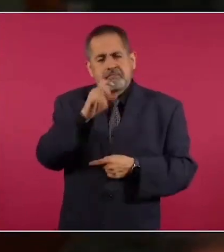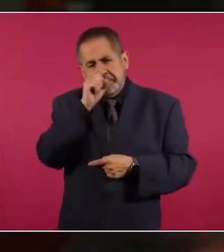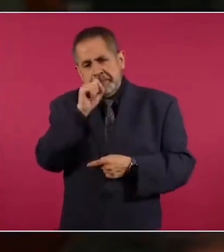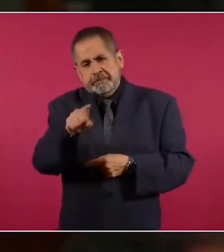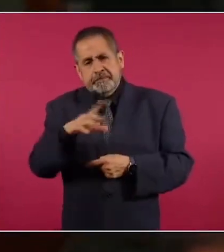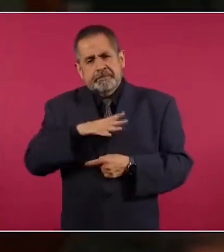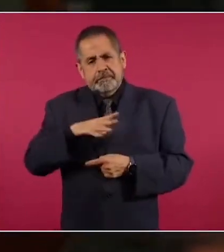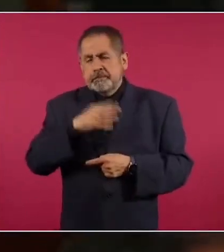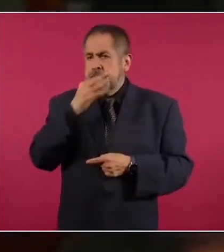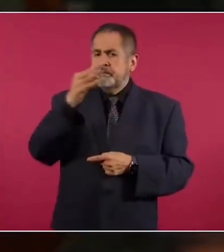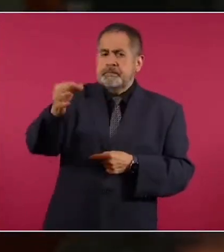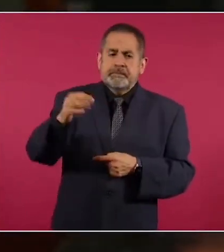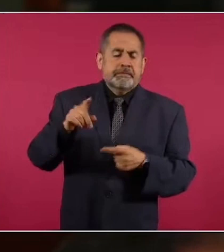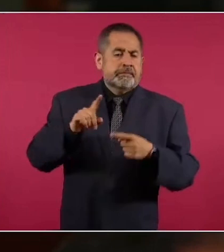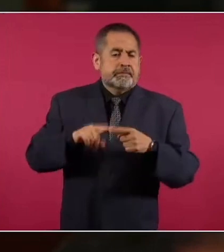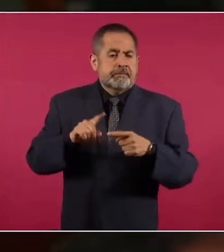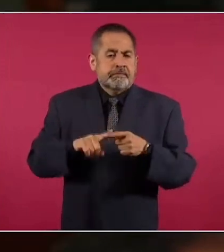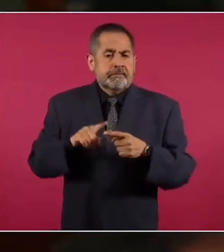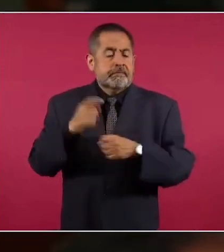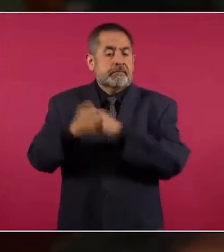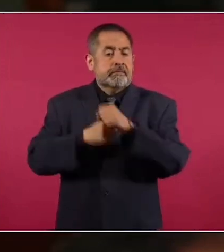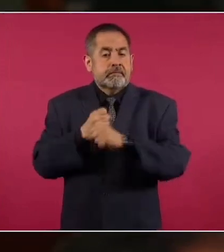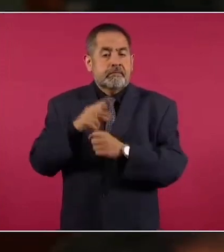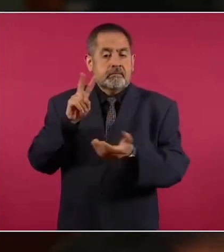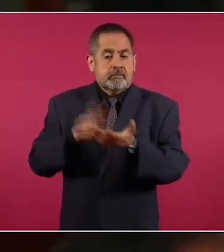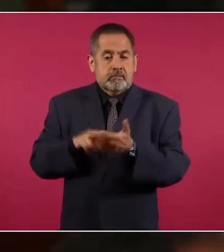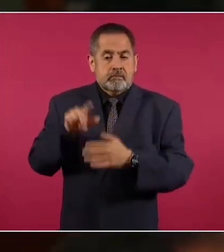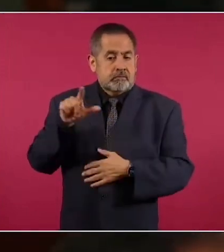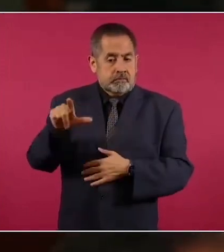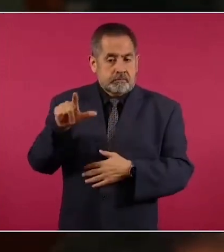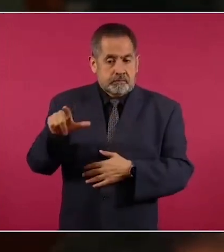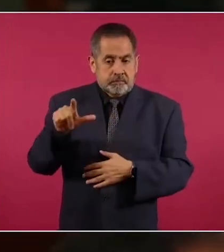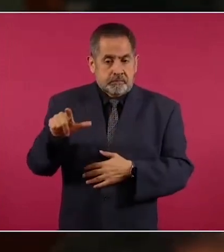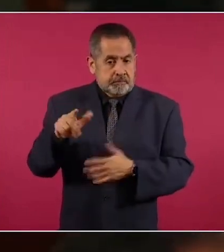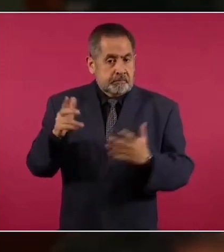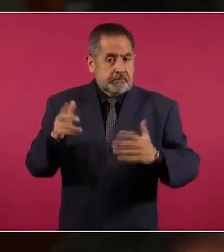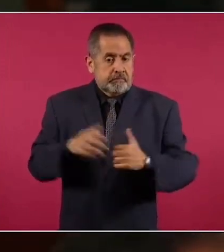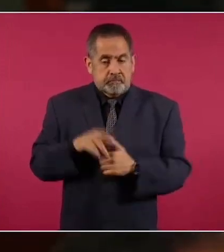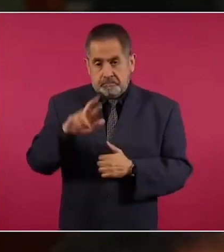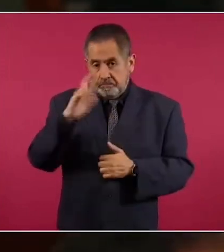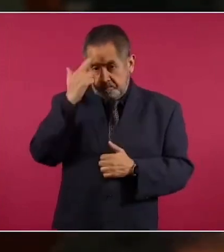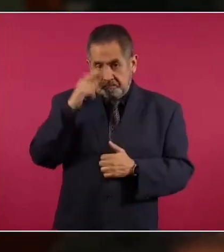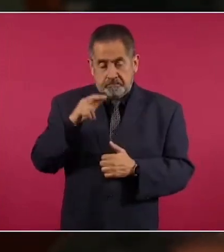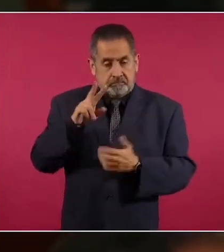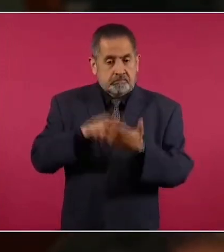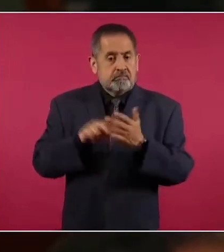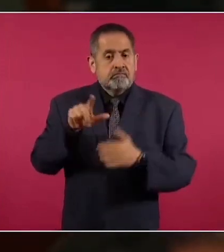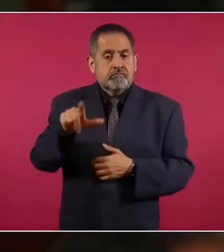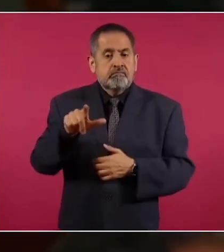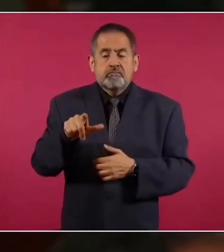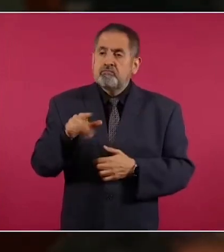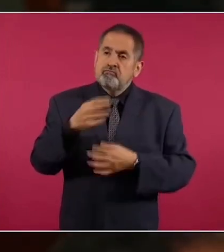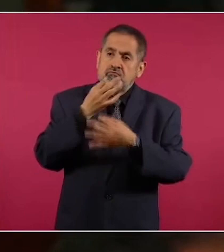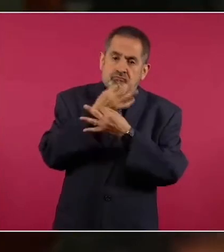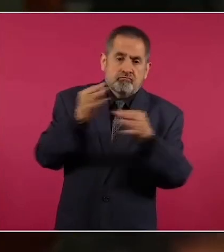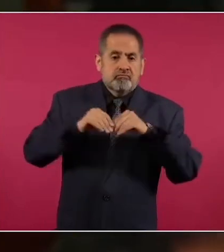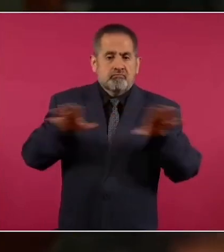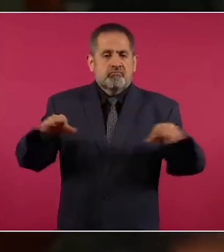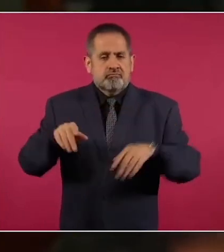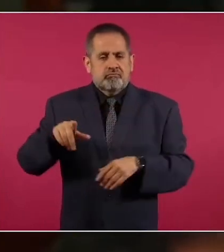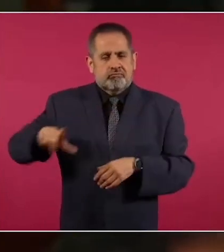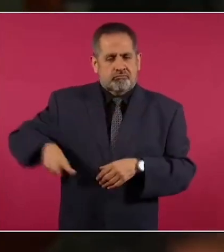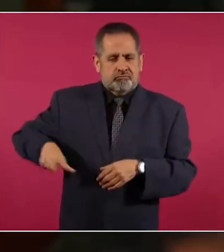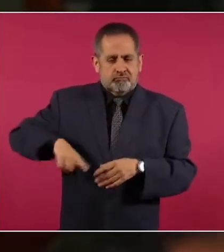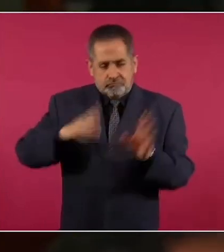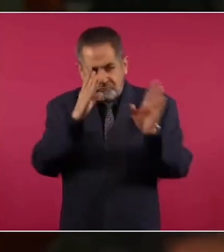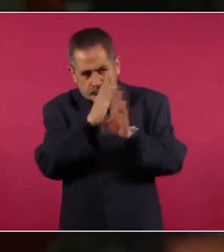hay que mencionarle que en 2017, pues como bien recuerda, se dio a conocer esto de gobierno